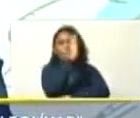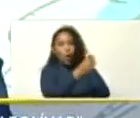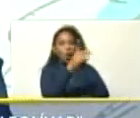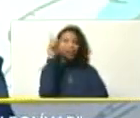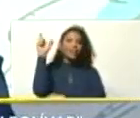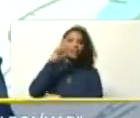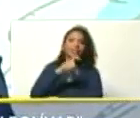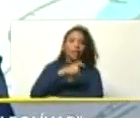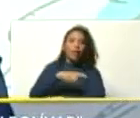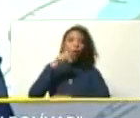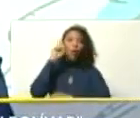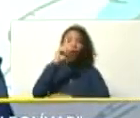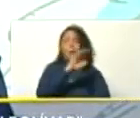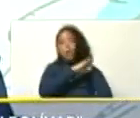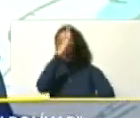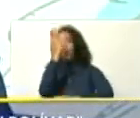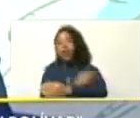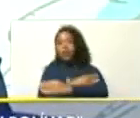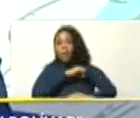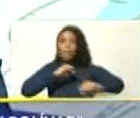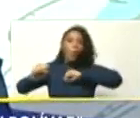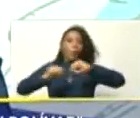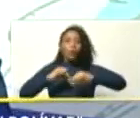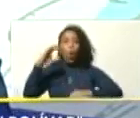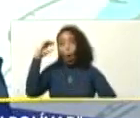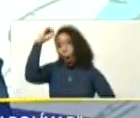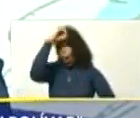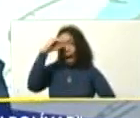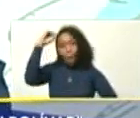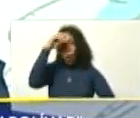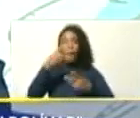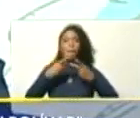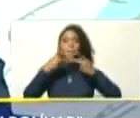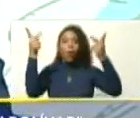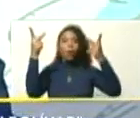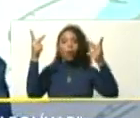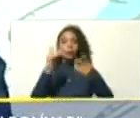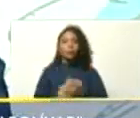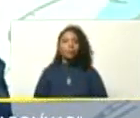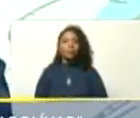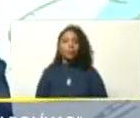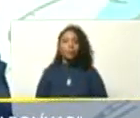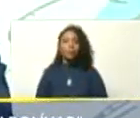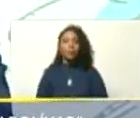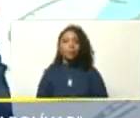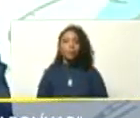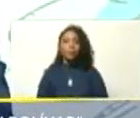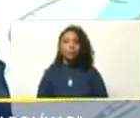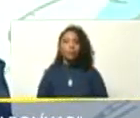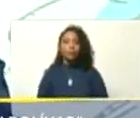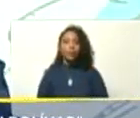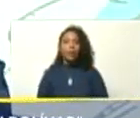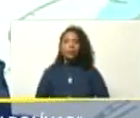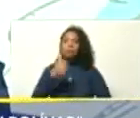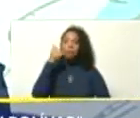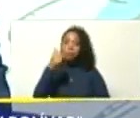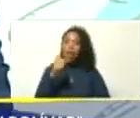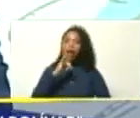necesita un poderoso movimiento de opinión pública, Clodovaldo, bien